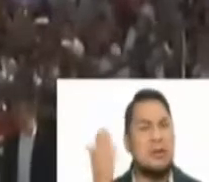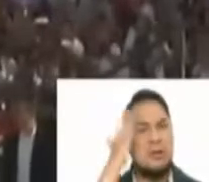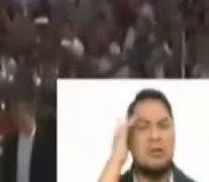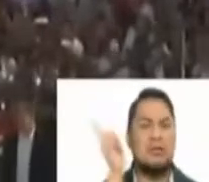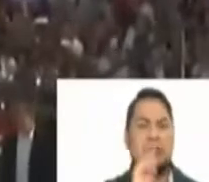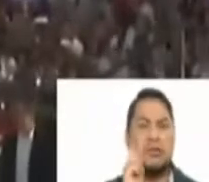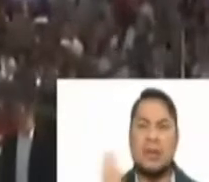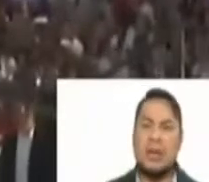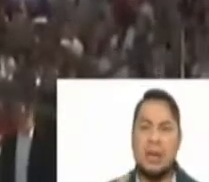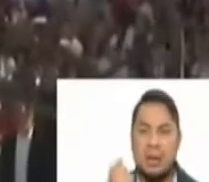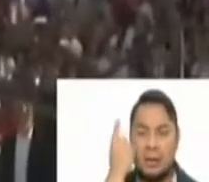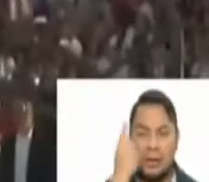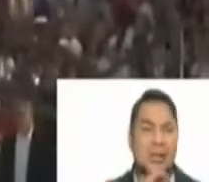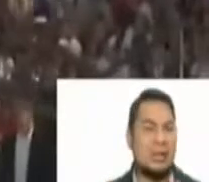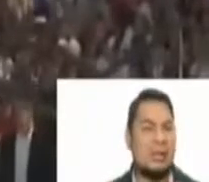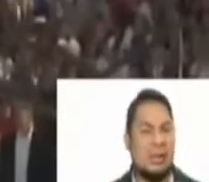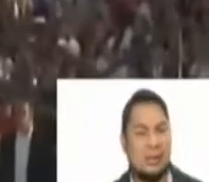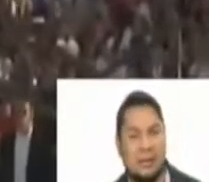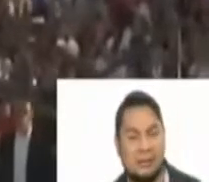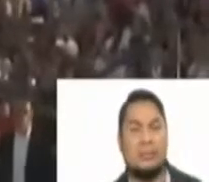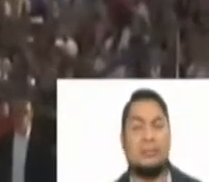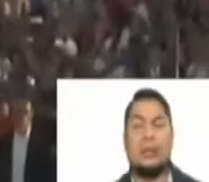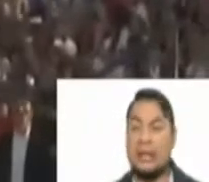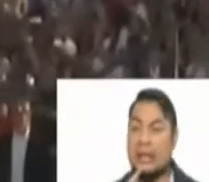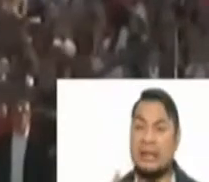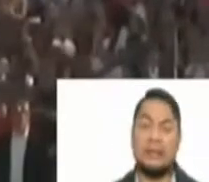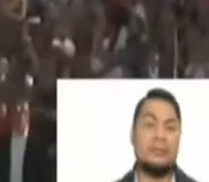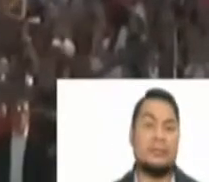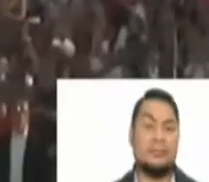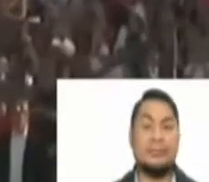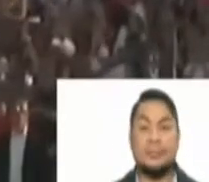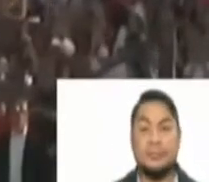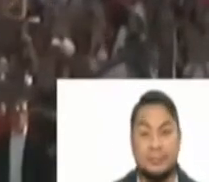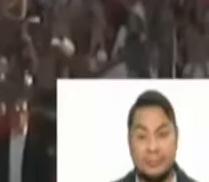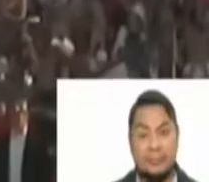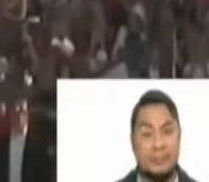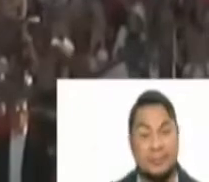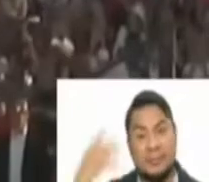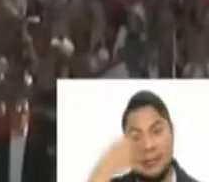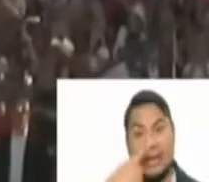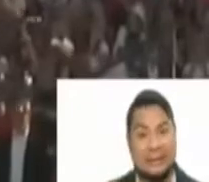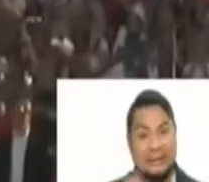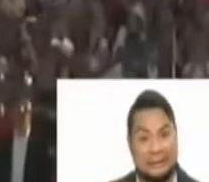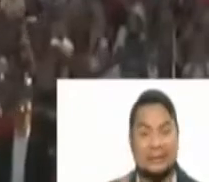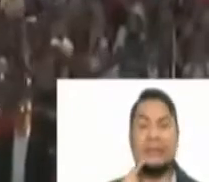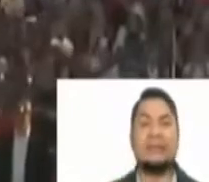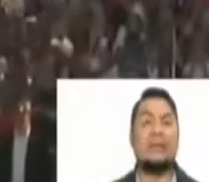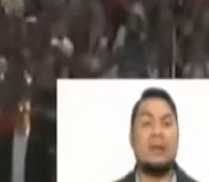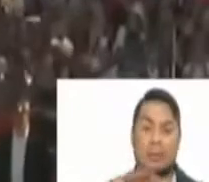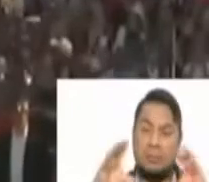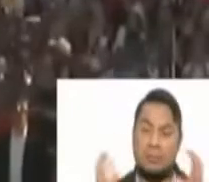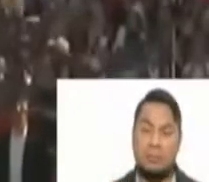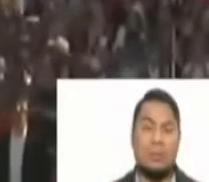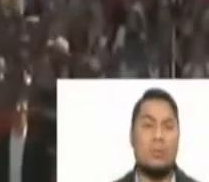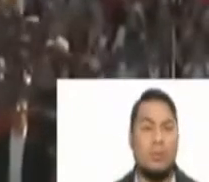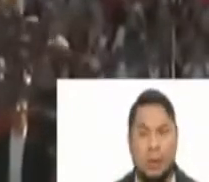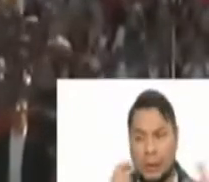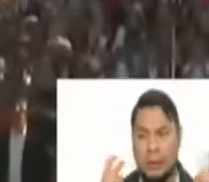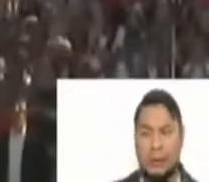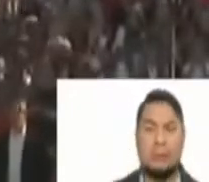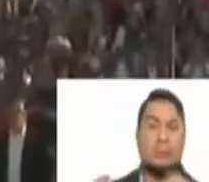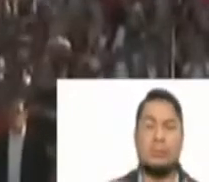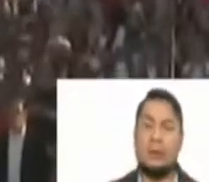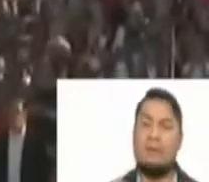semana pasada el mandatario de Estados Unidos manifestara que el mundo afronta hoy la mayor perspectiva de